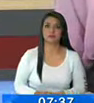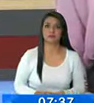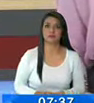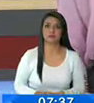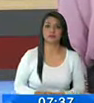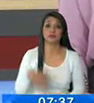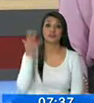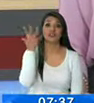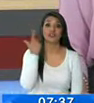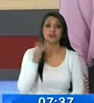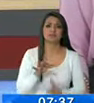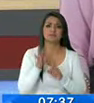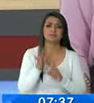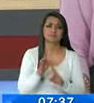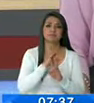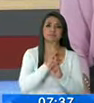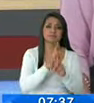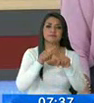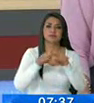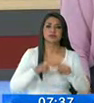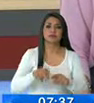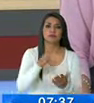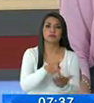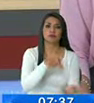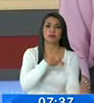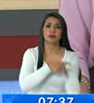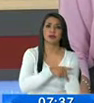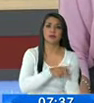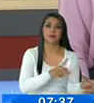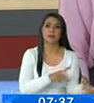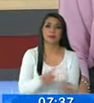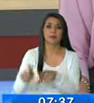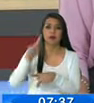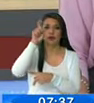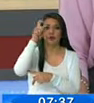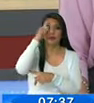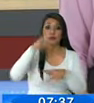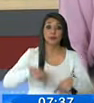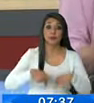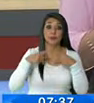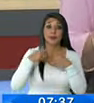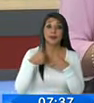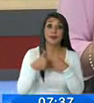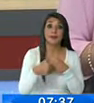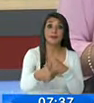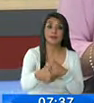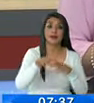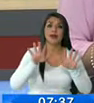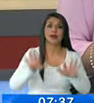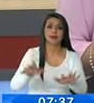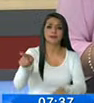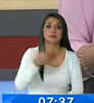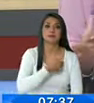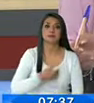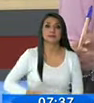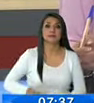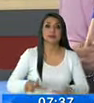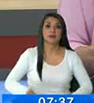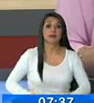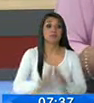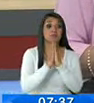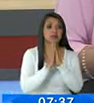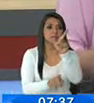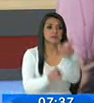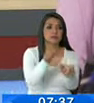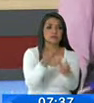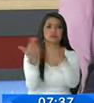Fechas claras para presentar resultados de los diferentes programas que abarca el plan de gobierno Toda una Vida es lo que exigió el presidente Lenín Moreno a los responsables